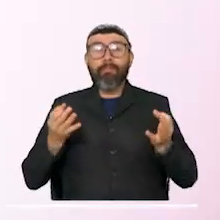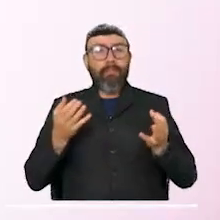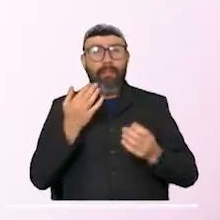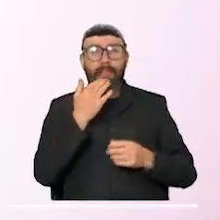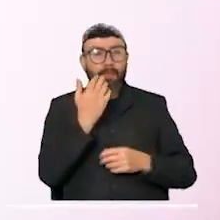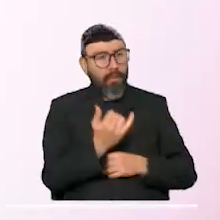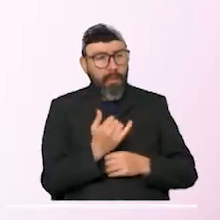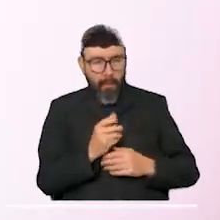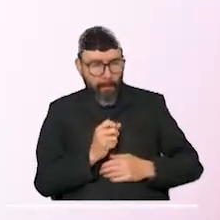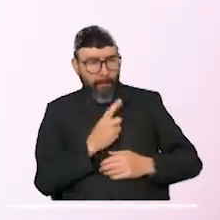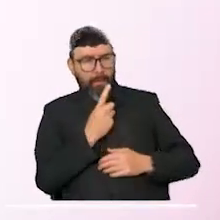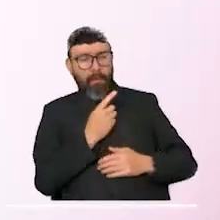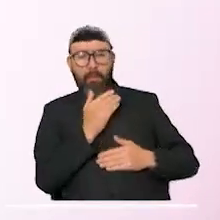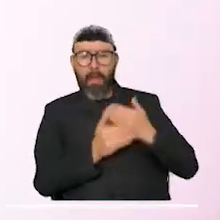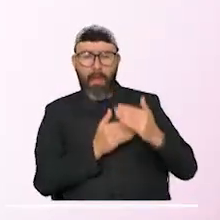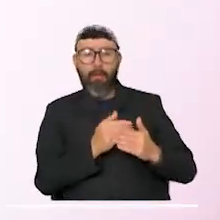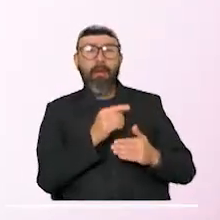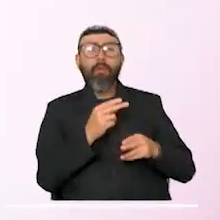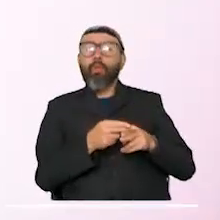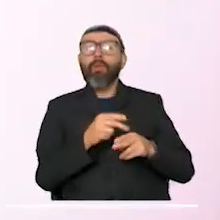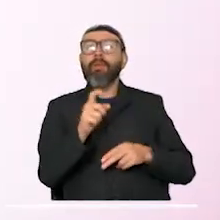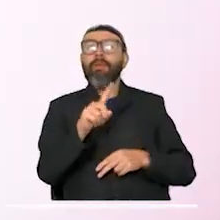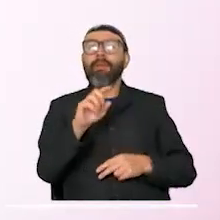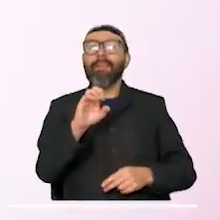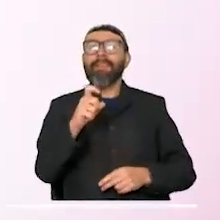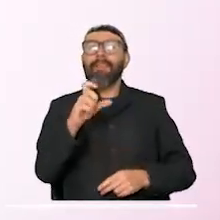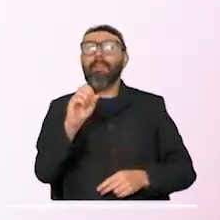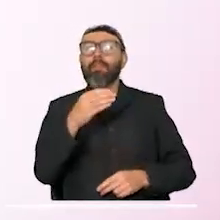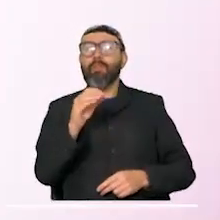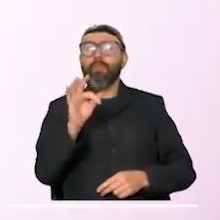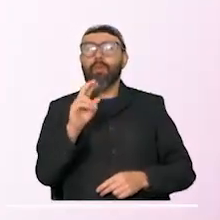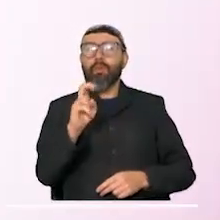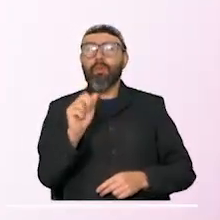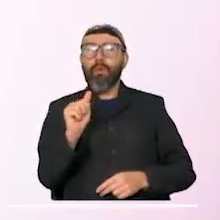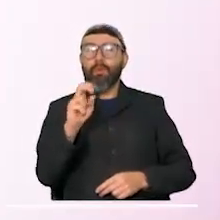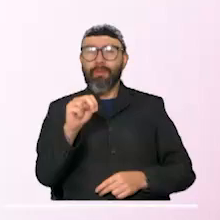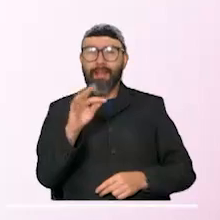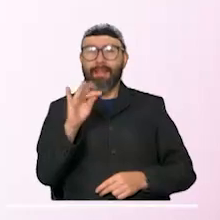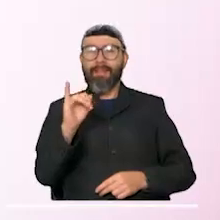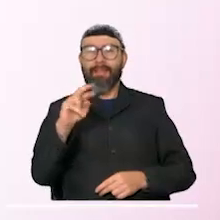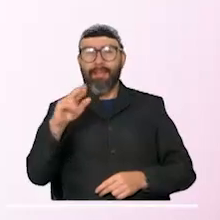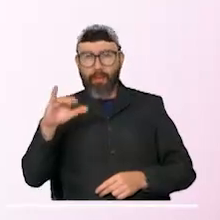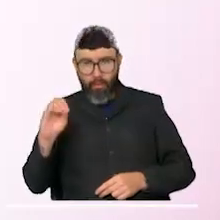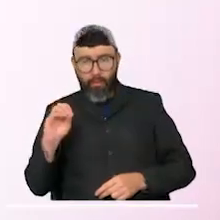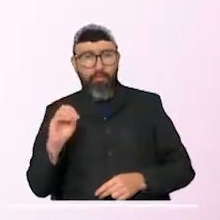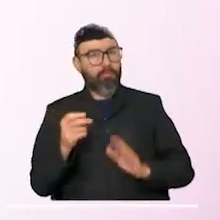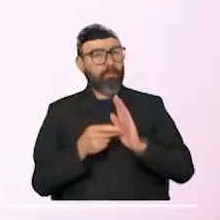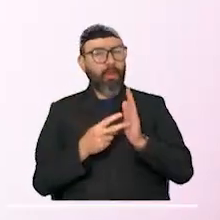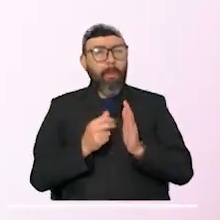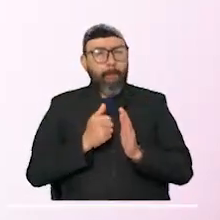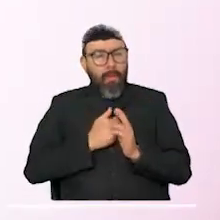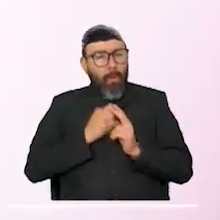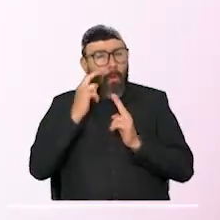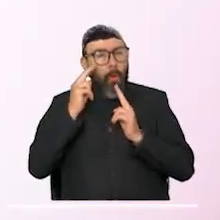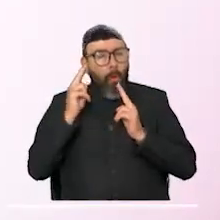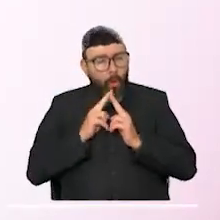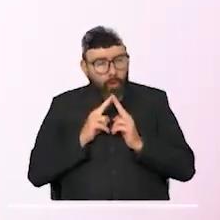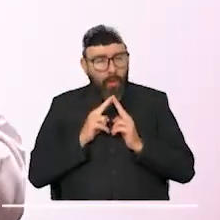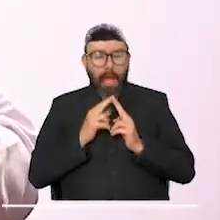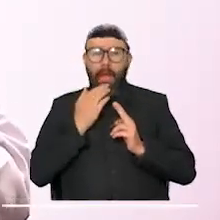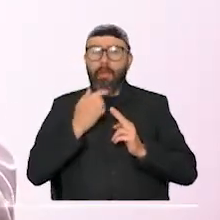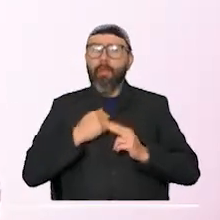del sexo tántrico tiene mucho que ver o de la técnica tántrica es el reconocimiento de mi propio cuerpo Entonces cómo a través de la respiración